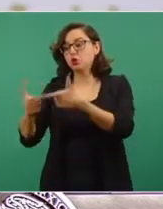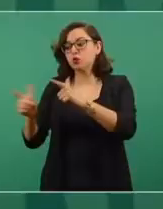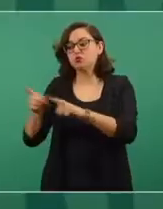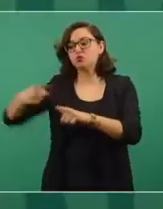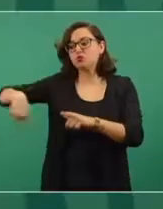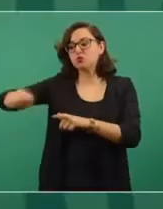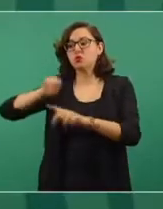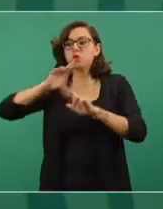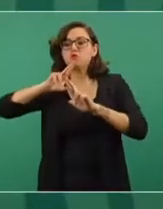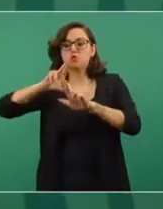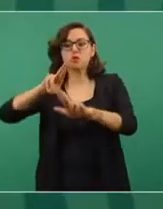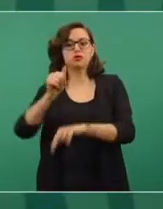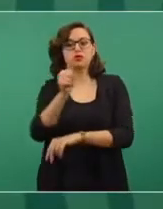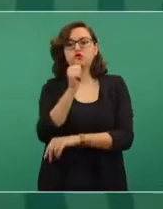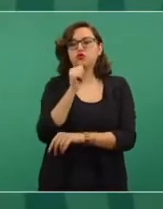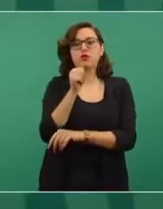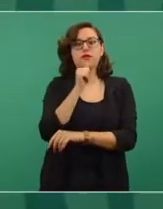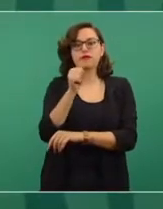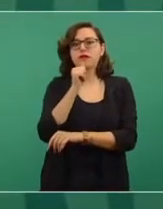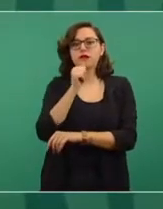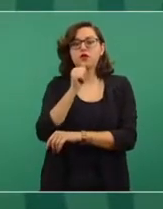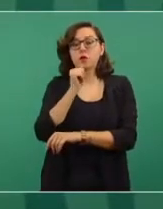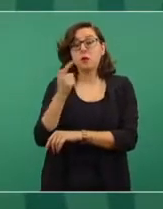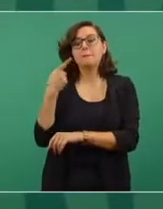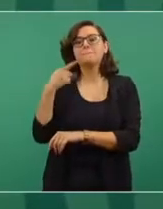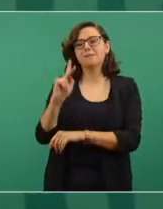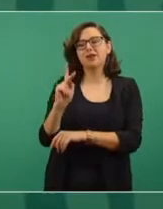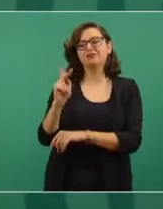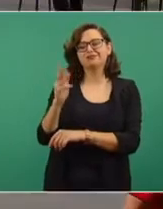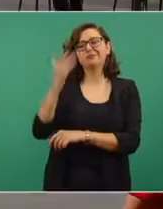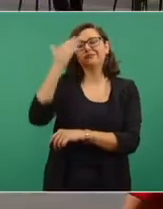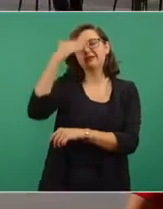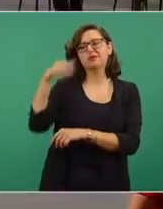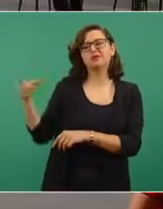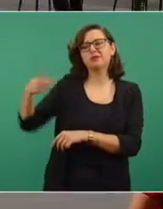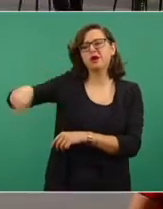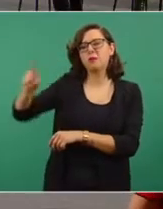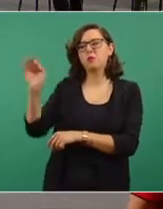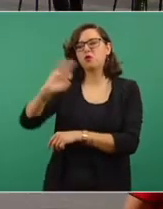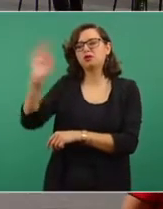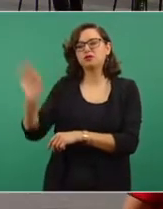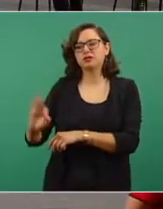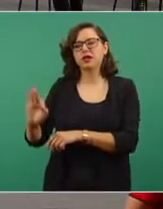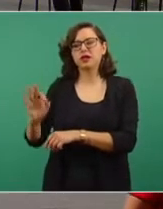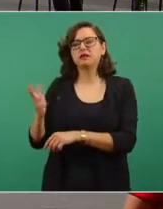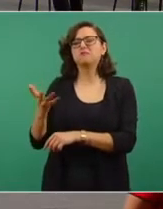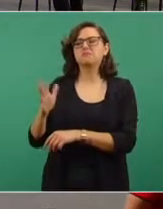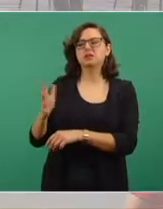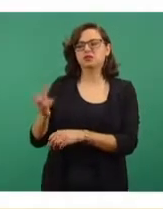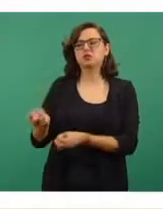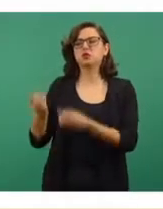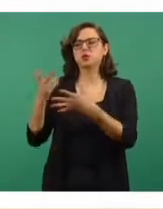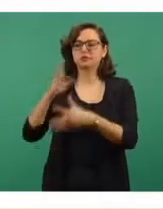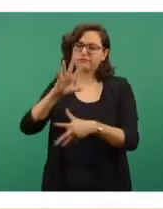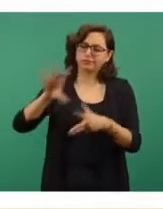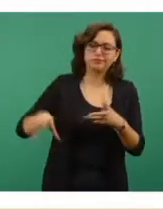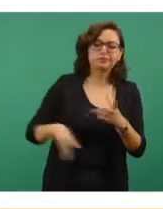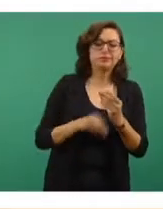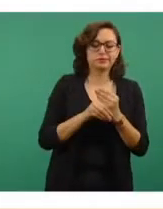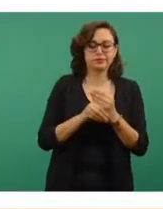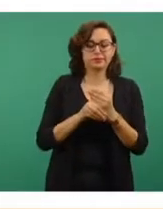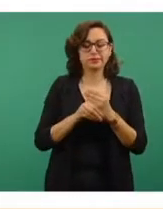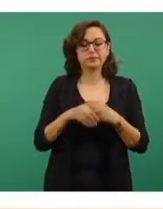el porcentaje de positividad de las personas enfermas. Vemos claramente cómo tuvimos